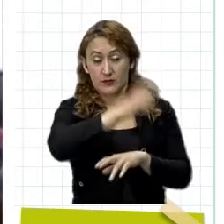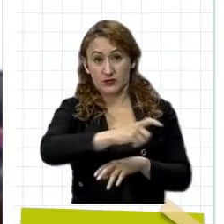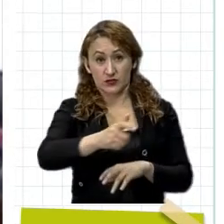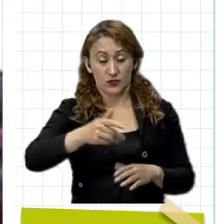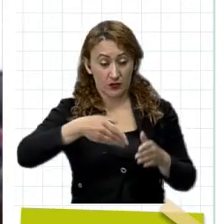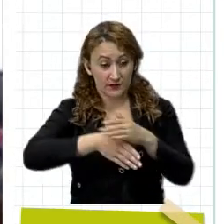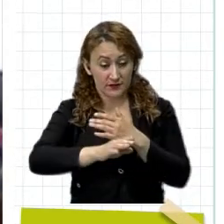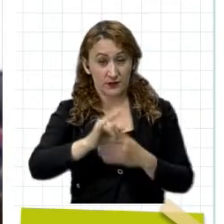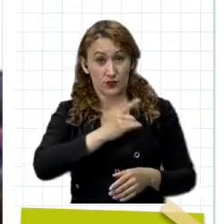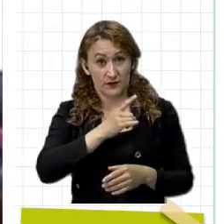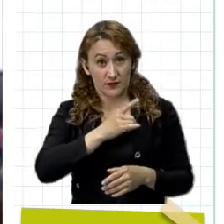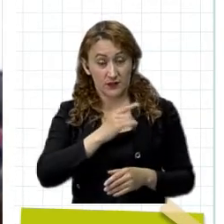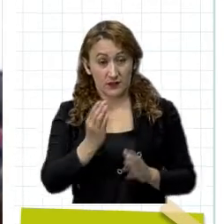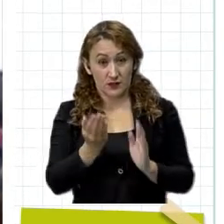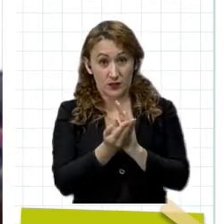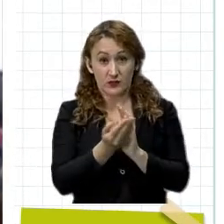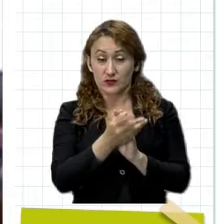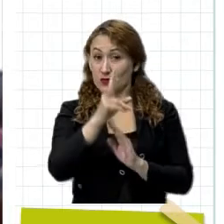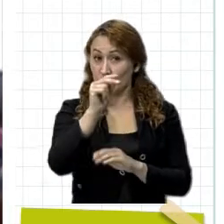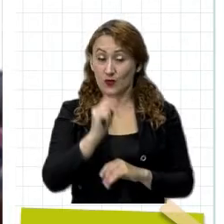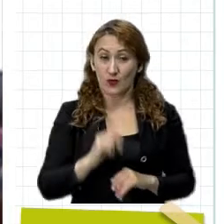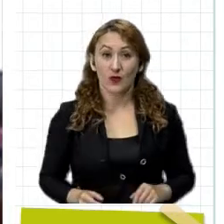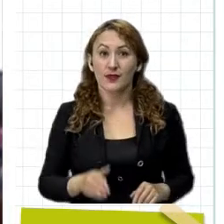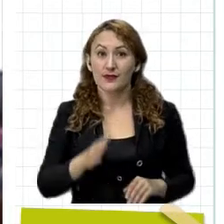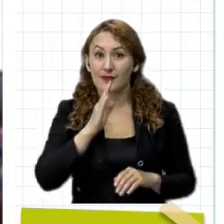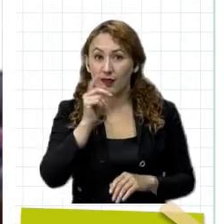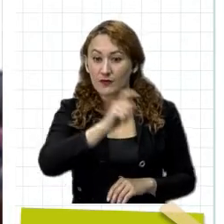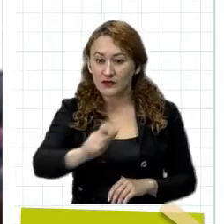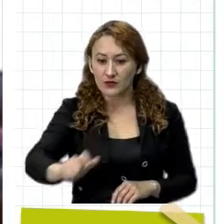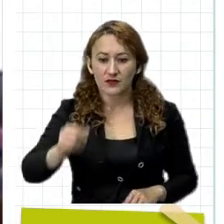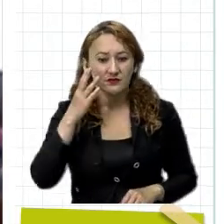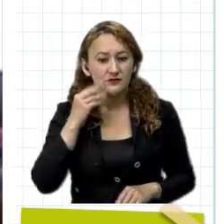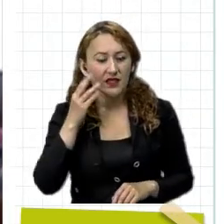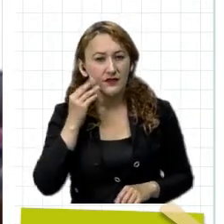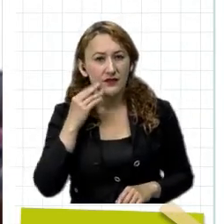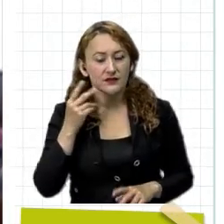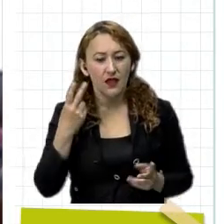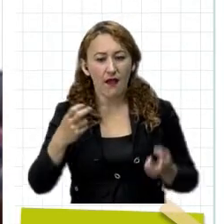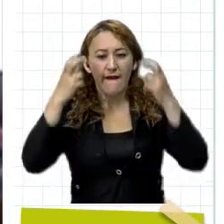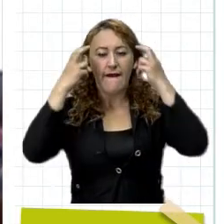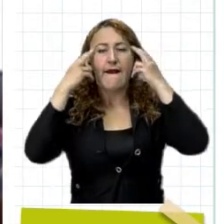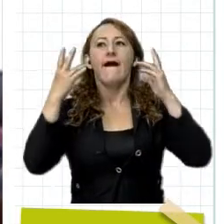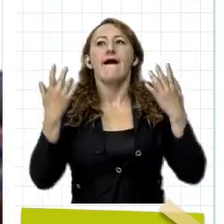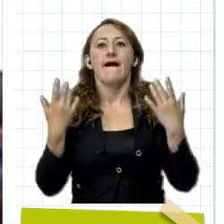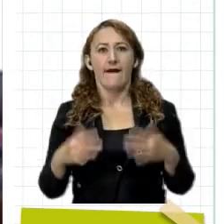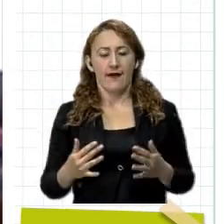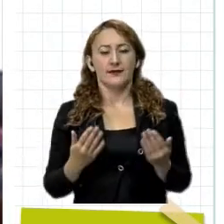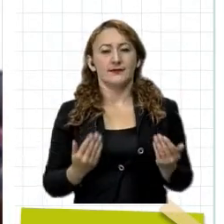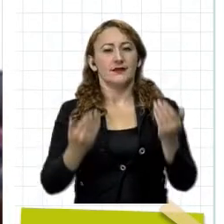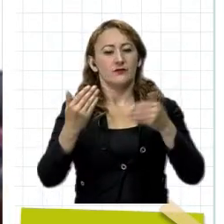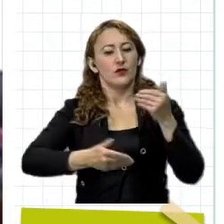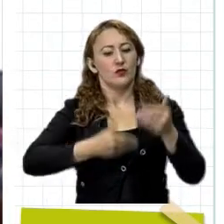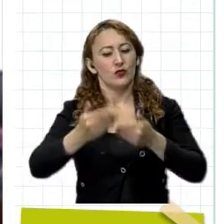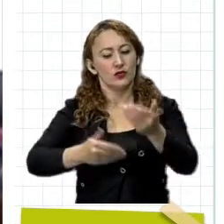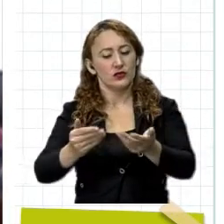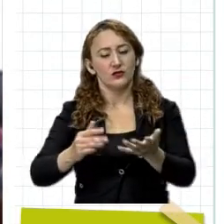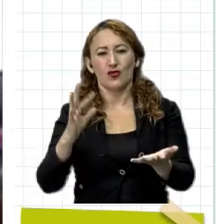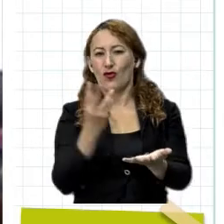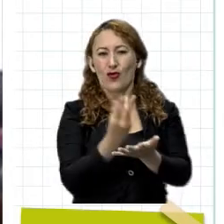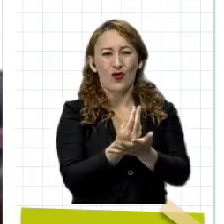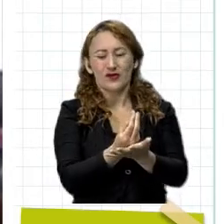educación superior, sino de quienes, con base en su experiencia, tenían conocimientos valiosos para este proceso de